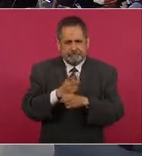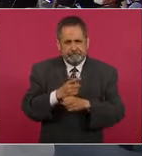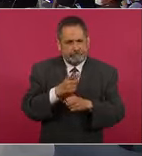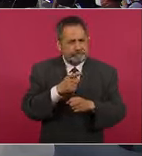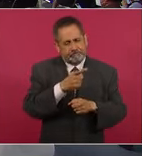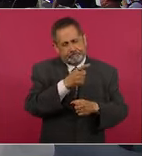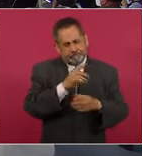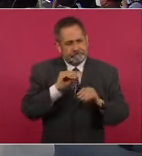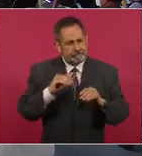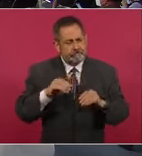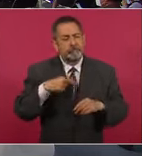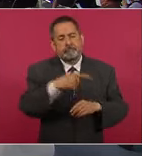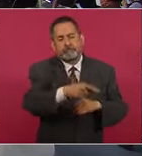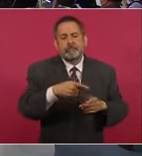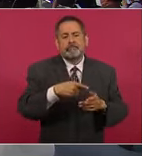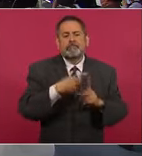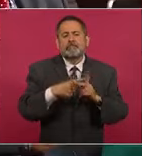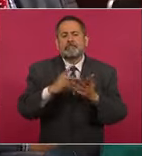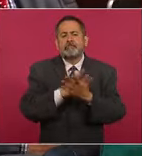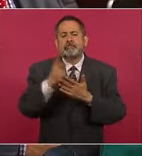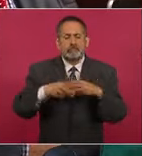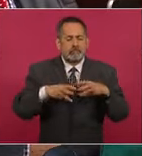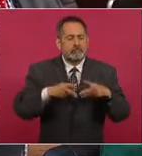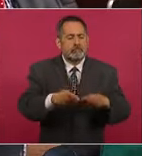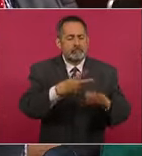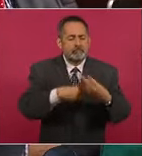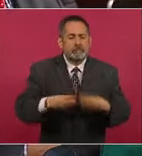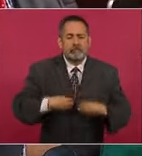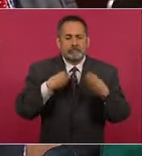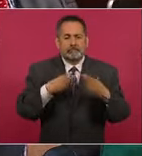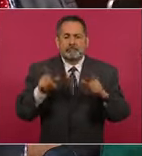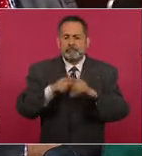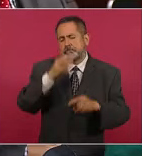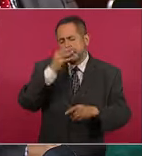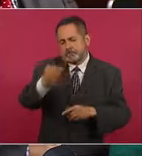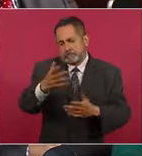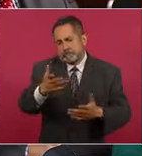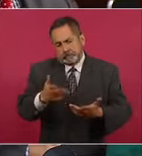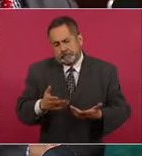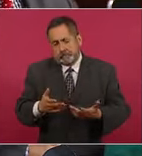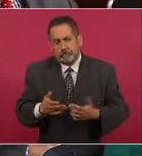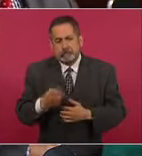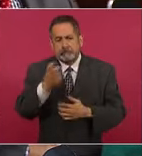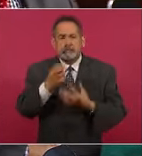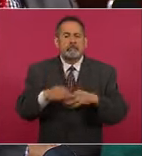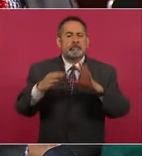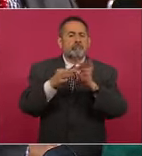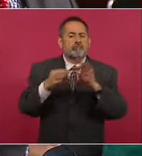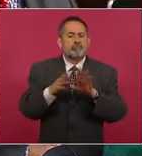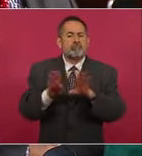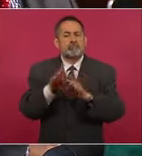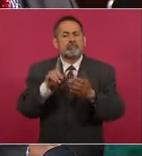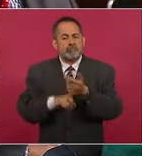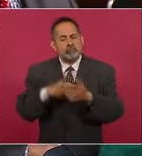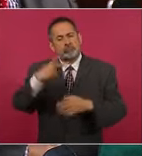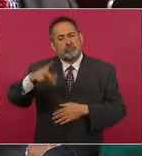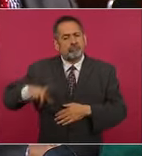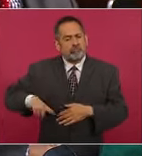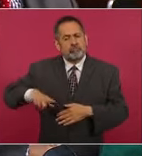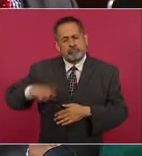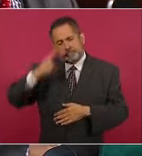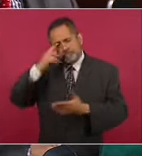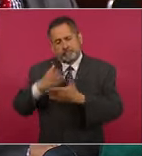incorporarlo al programa Sembrando Vida para lograr una rápida recuperación. En ese sentido, también es fundamental la intervención de su gobierno, señor